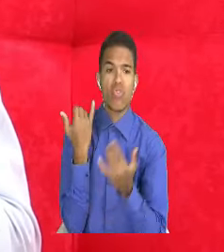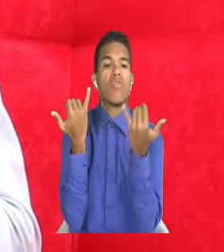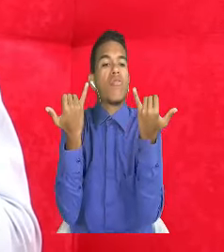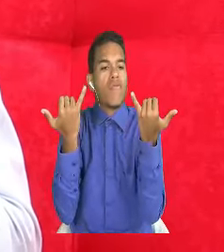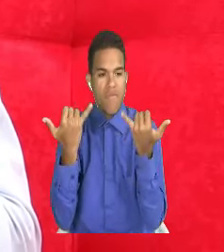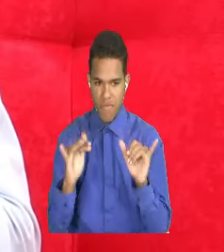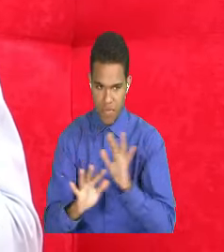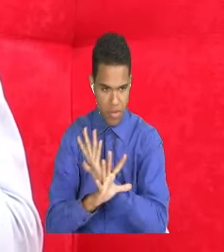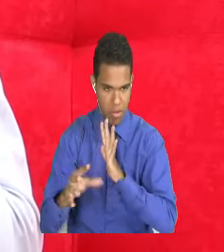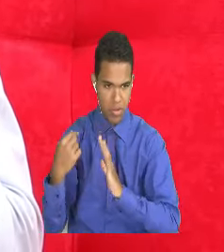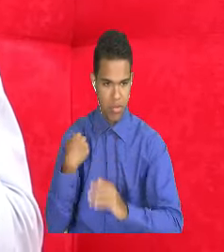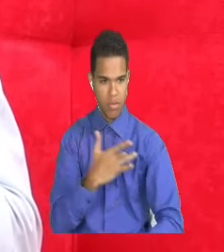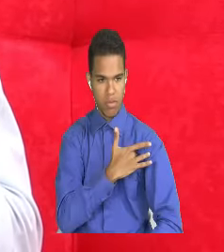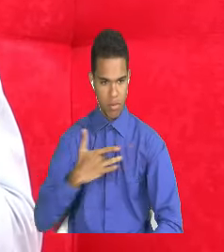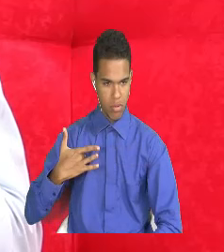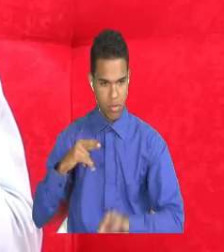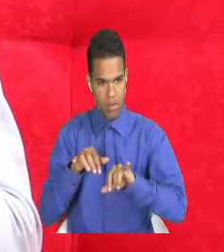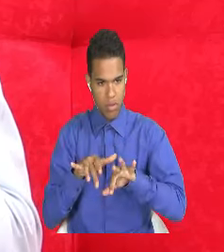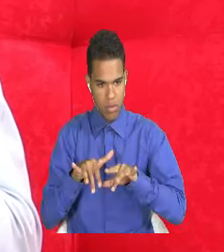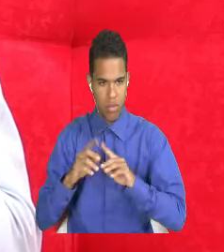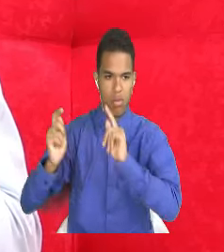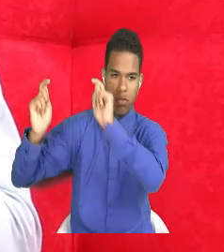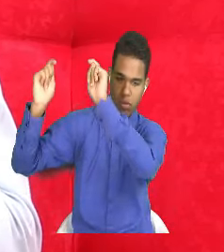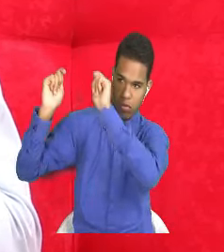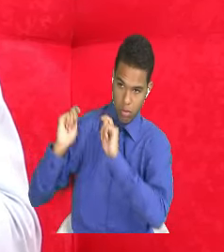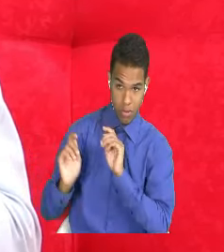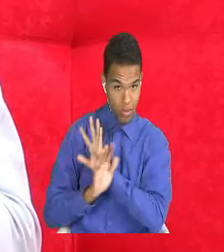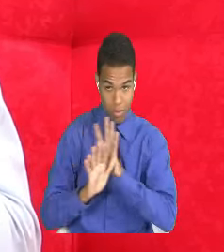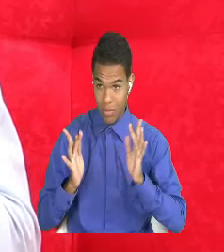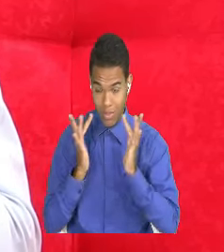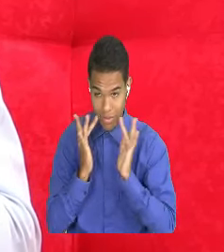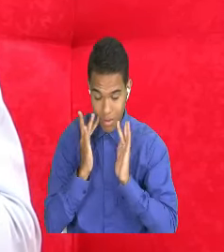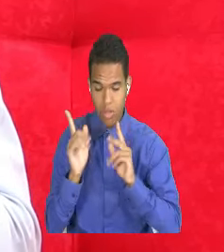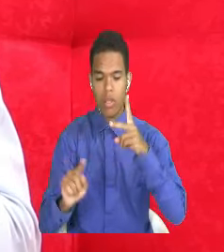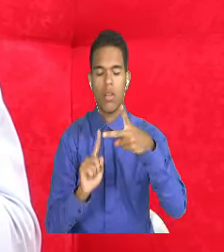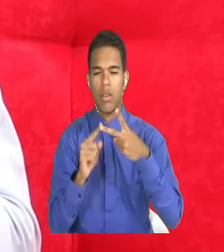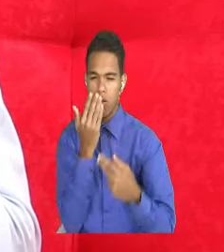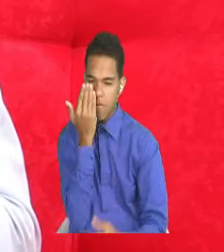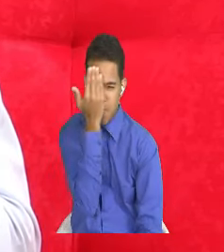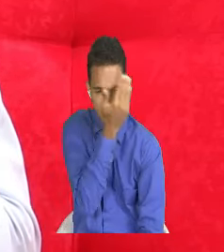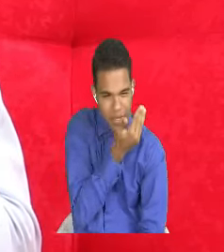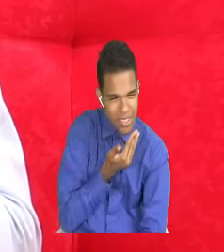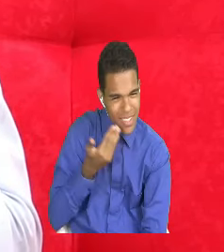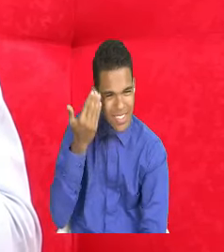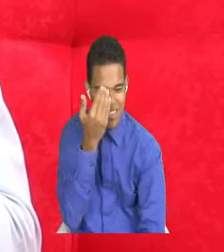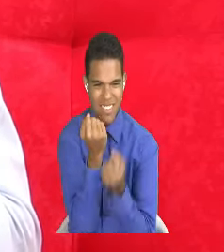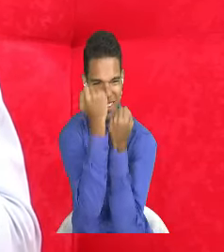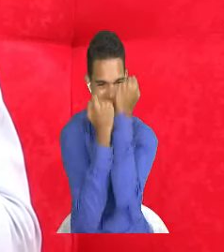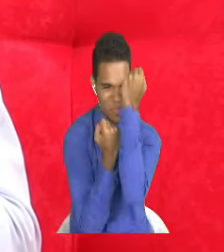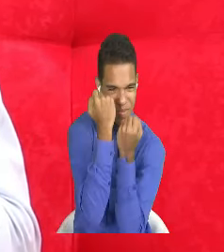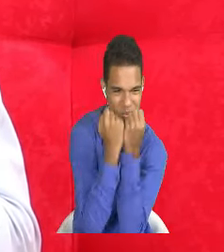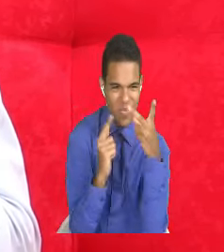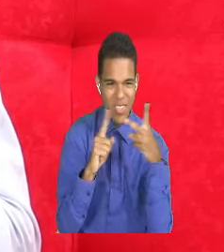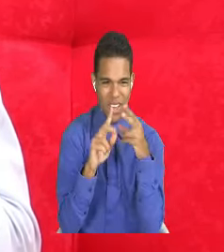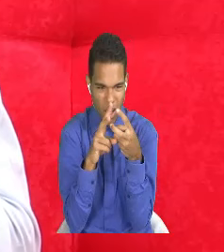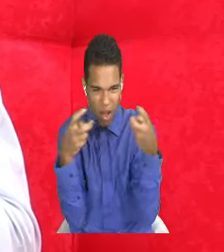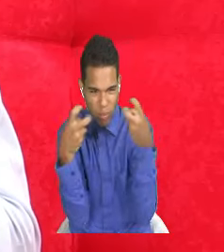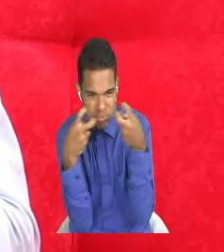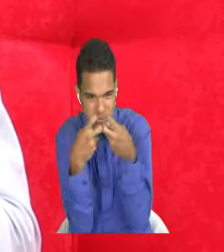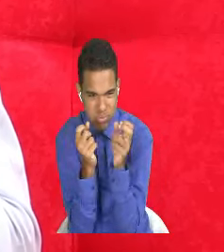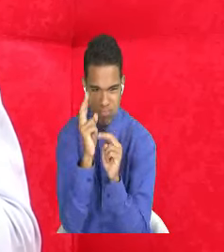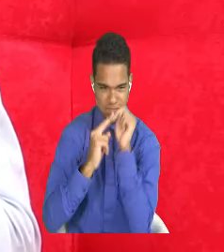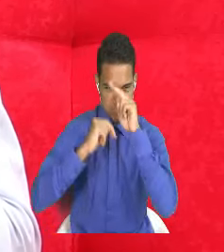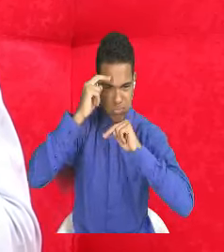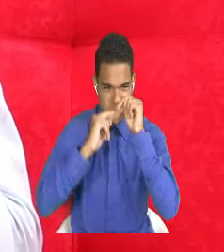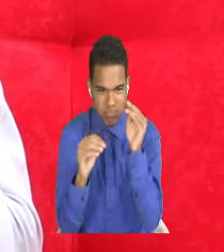por la Secretaría de Salud. Estamos haciendo todo el tema de pruebas de equipo, de pruebas de energía del edificio, de